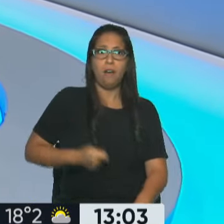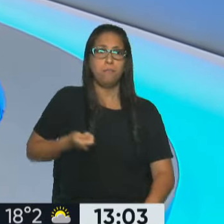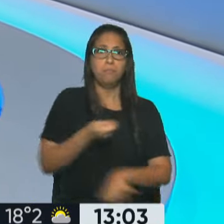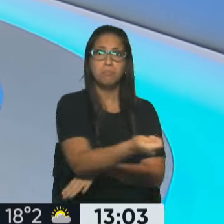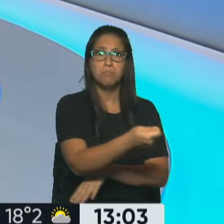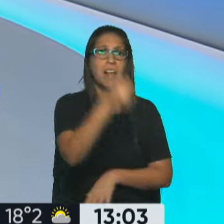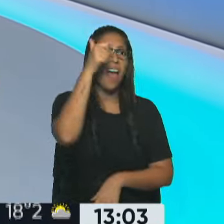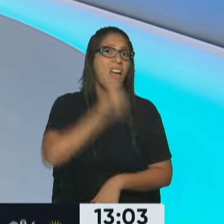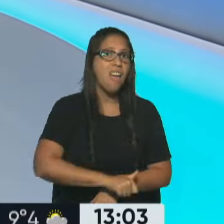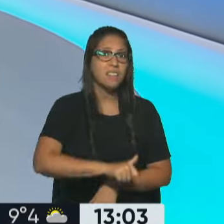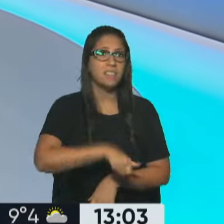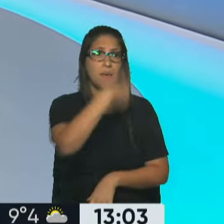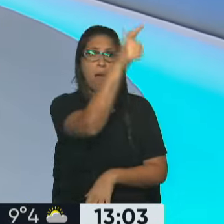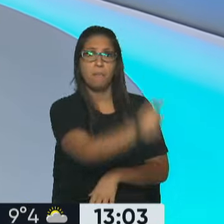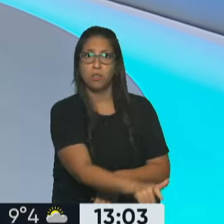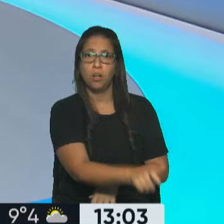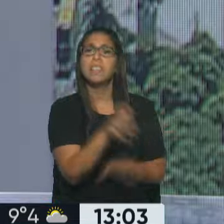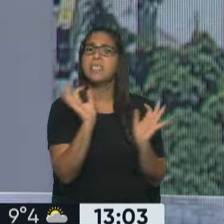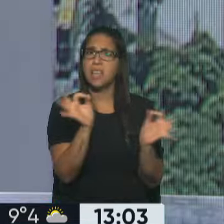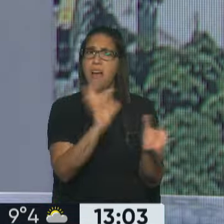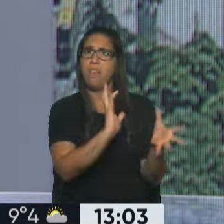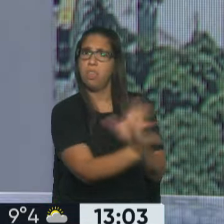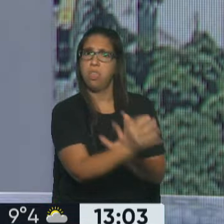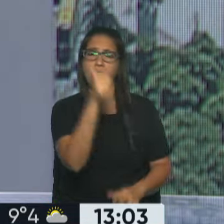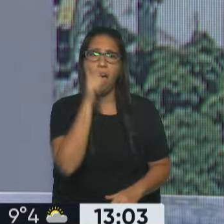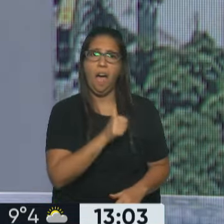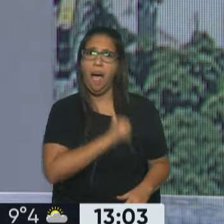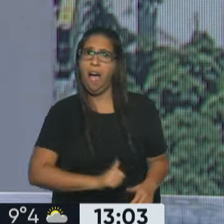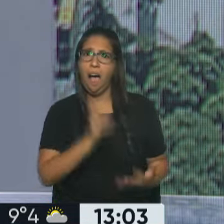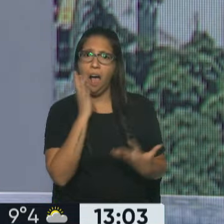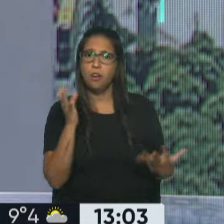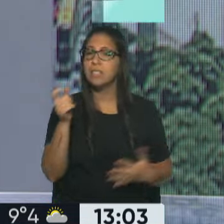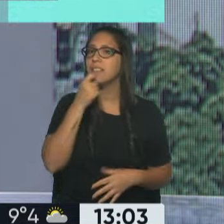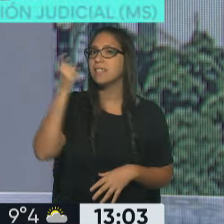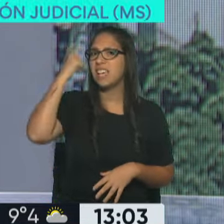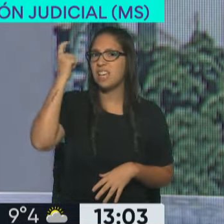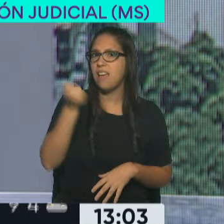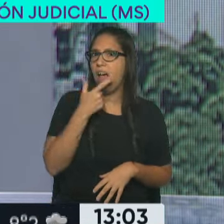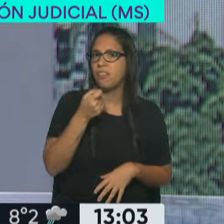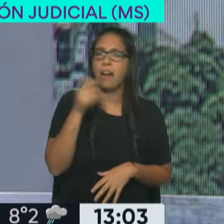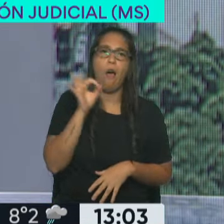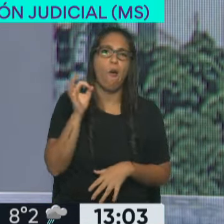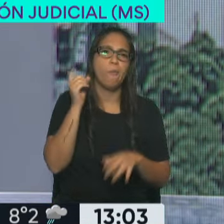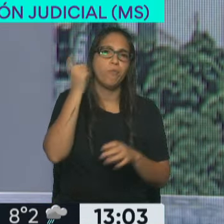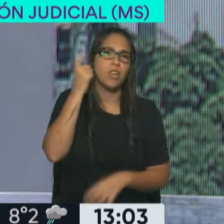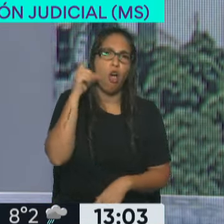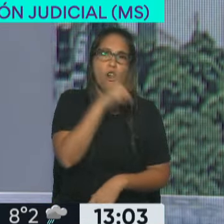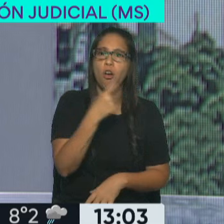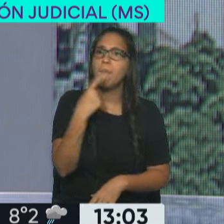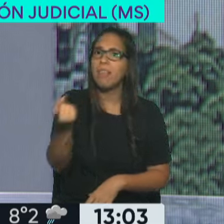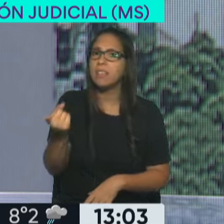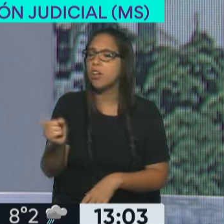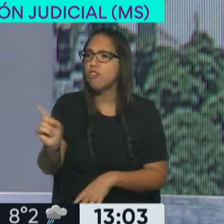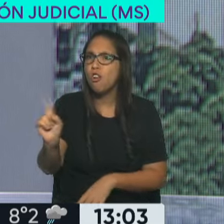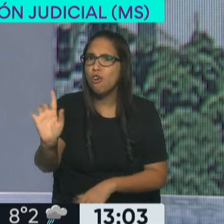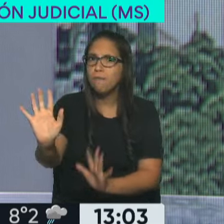sin matarla, sabe que está cometiendo un daño. Ahora, si viene el psiquiatra y me dice, no, mire, doctor, señor juez, señor fiscal, no sabe